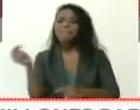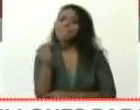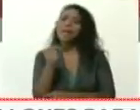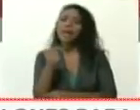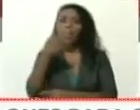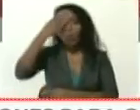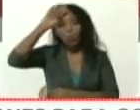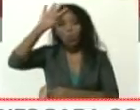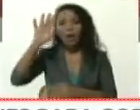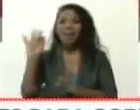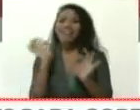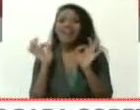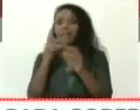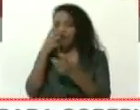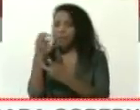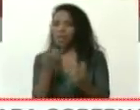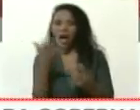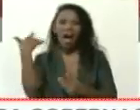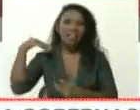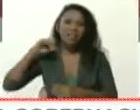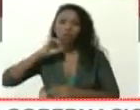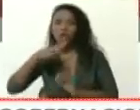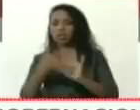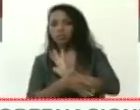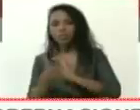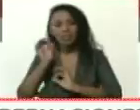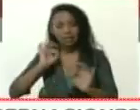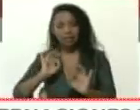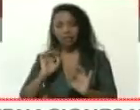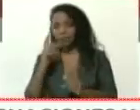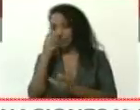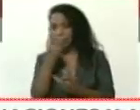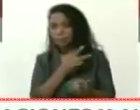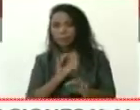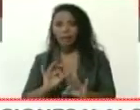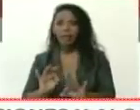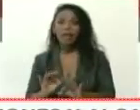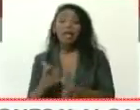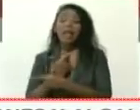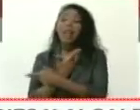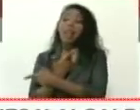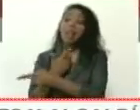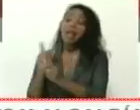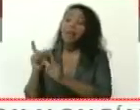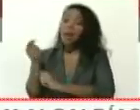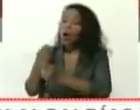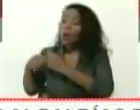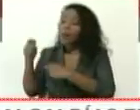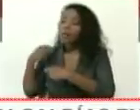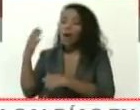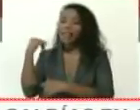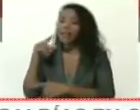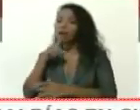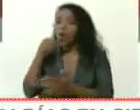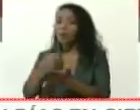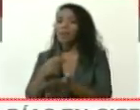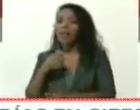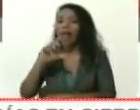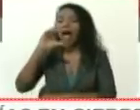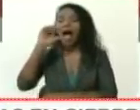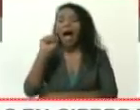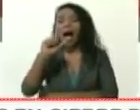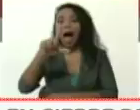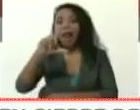invitaban en aquel momento a aquellas cumbres, y ahí se planteó el Área de Libre Comercio de las Américas, el ALCA, que era